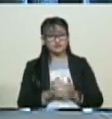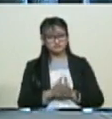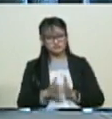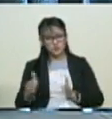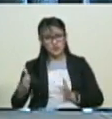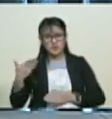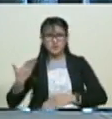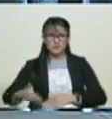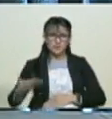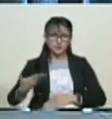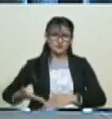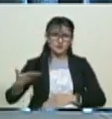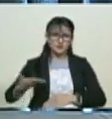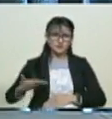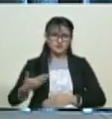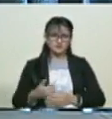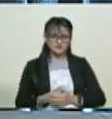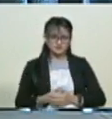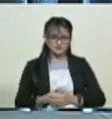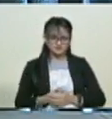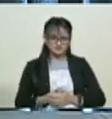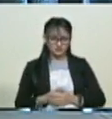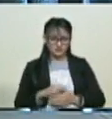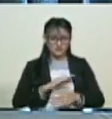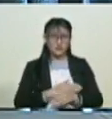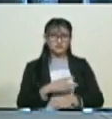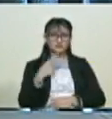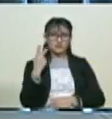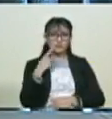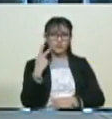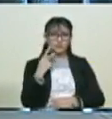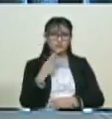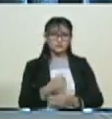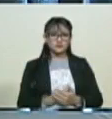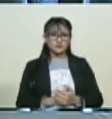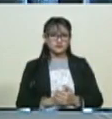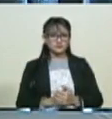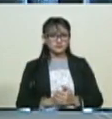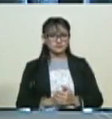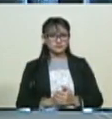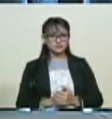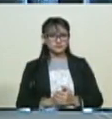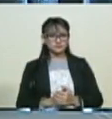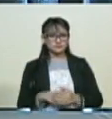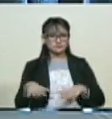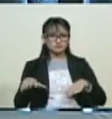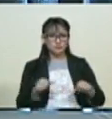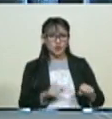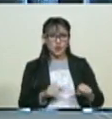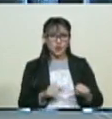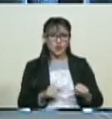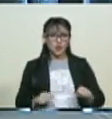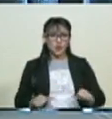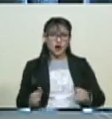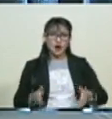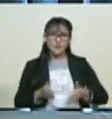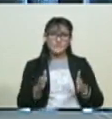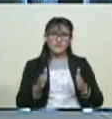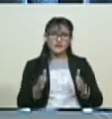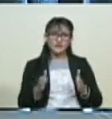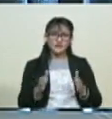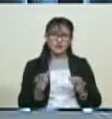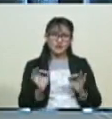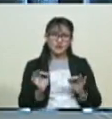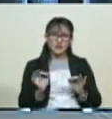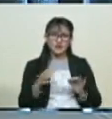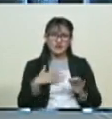muy importante en que las fuerzas políticas opositoras que han tomado en varias oportunidades el camino del asalto